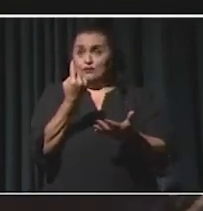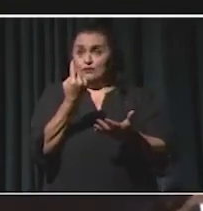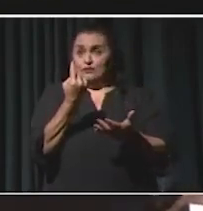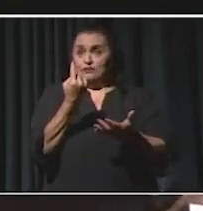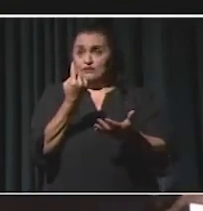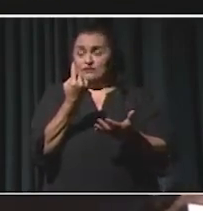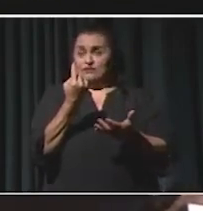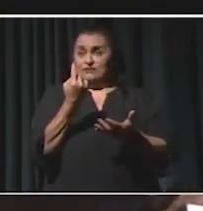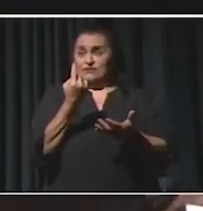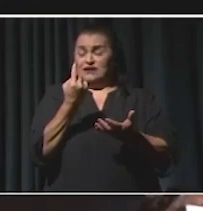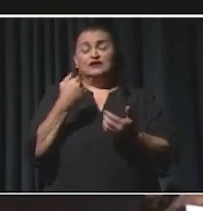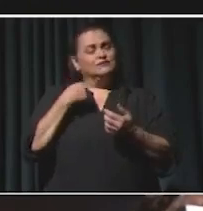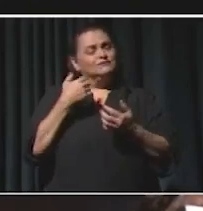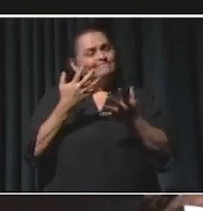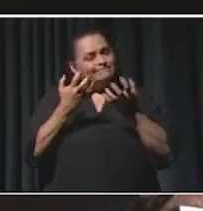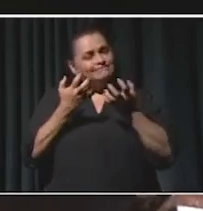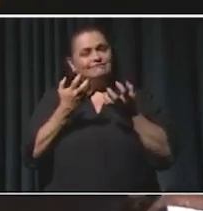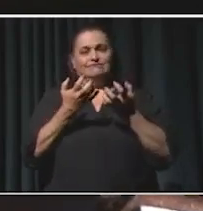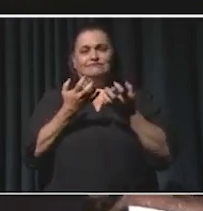Y yo quisiera